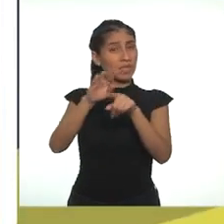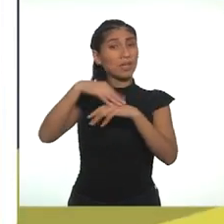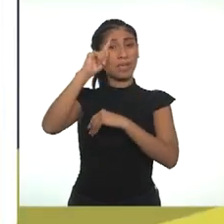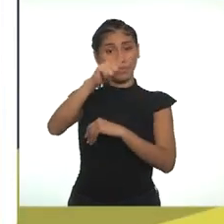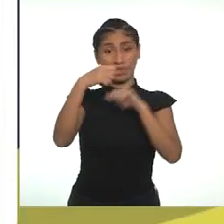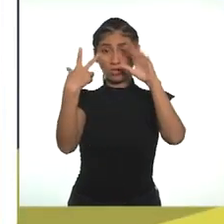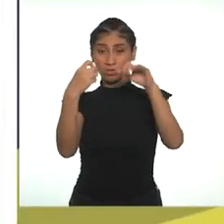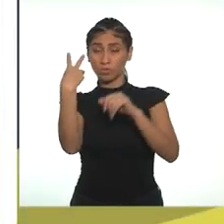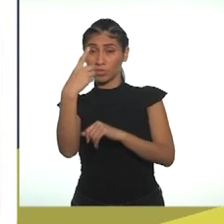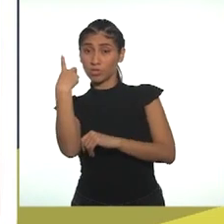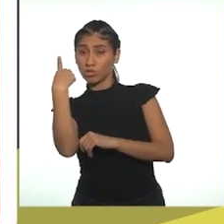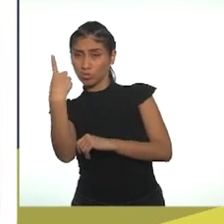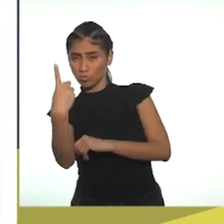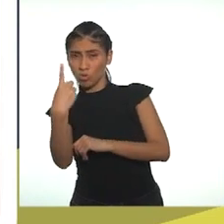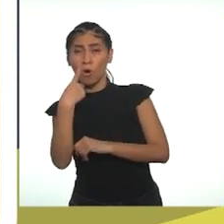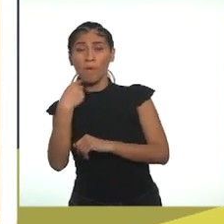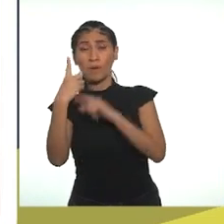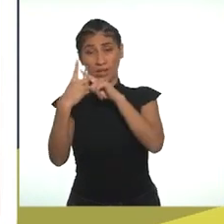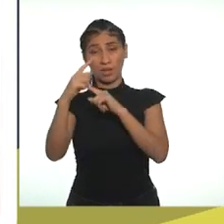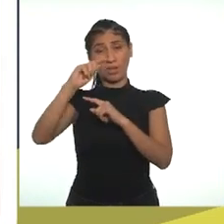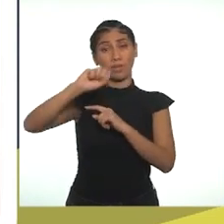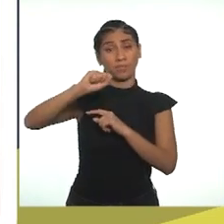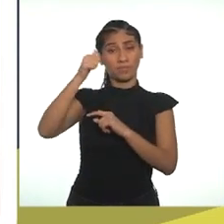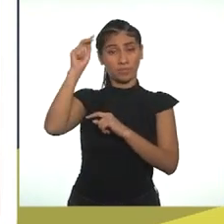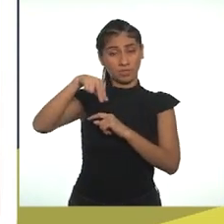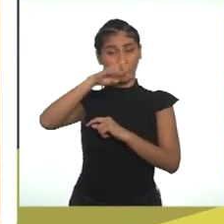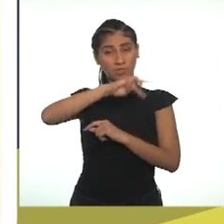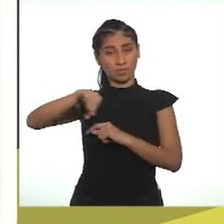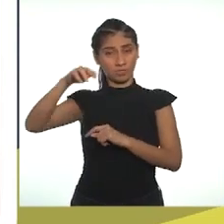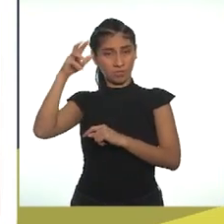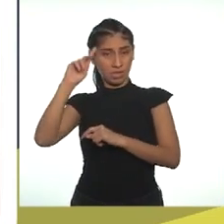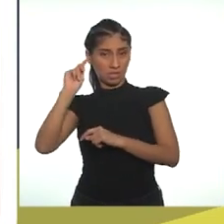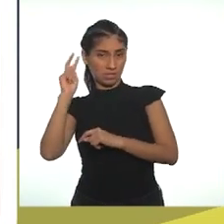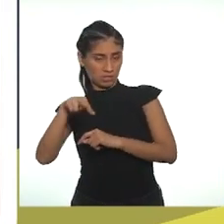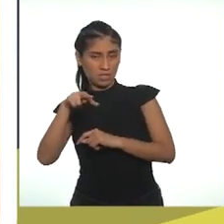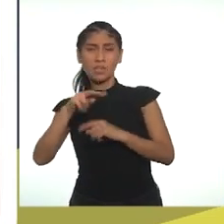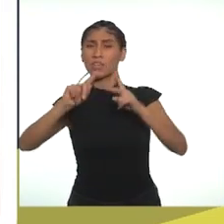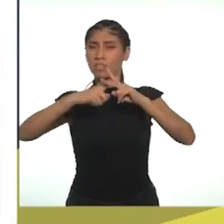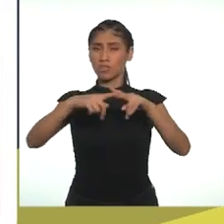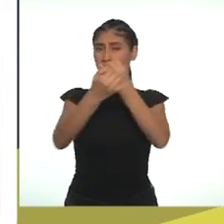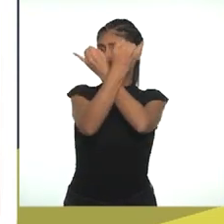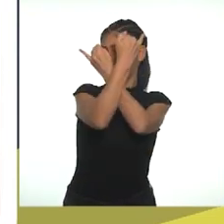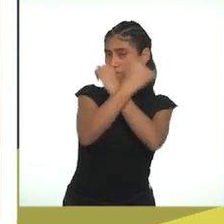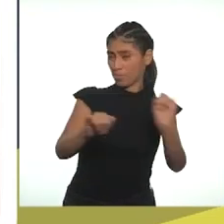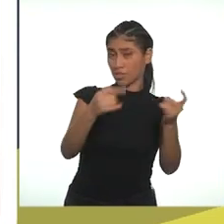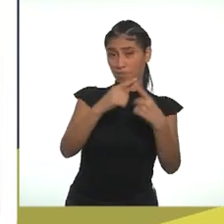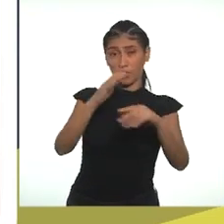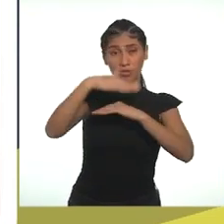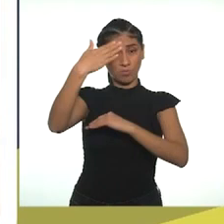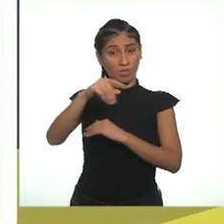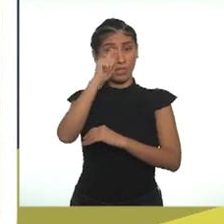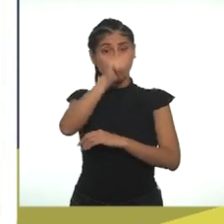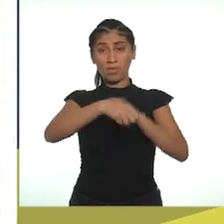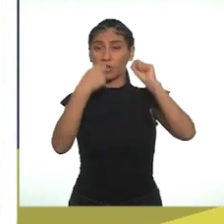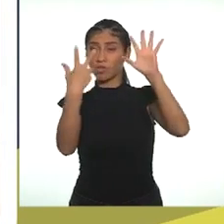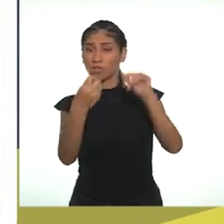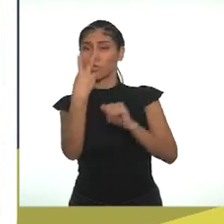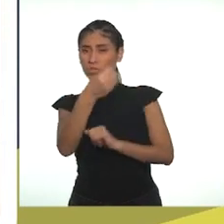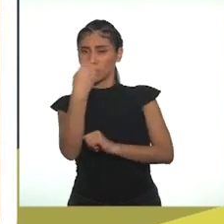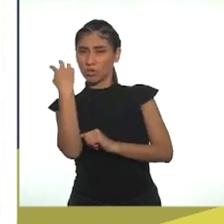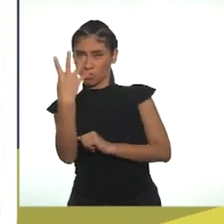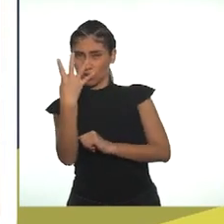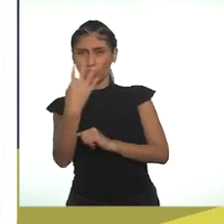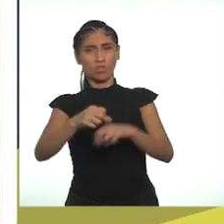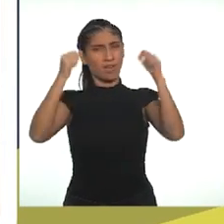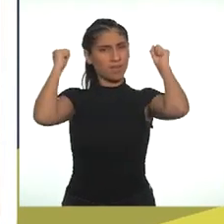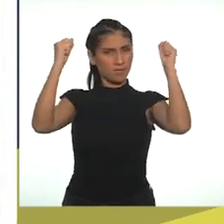1821 llegó San Martín a declarar la independencia. Pero recién en 1824 se libraron las batallas